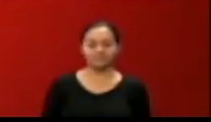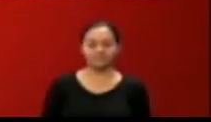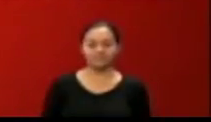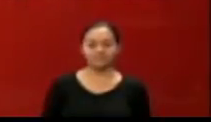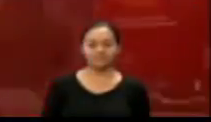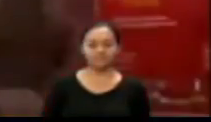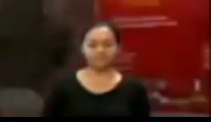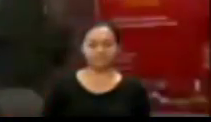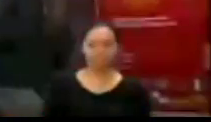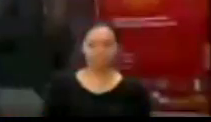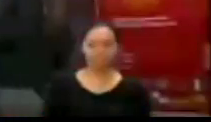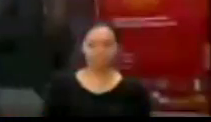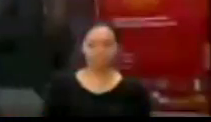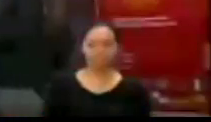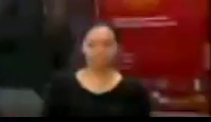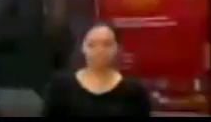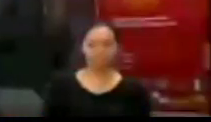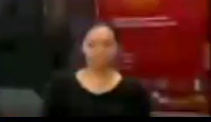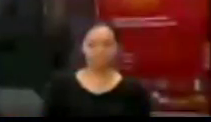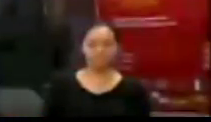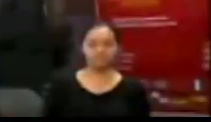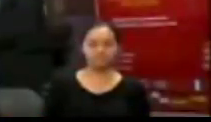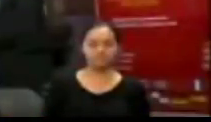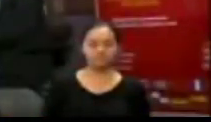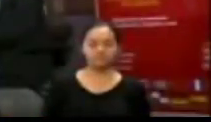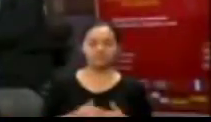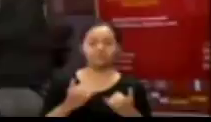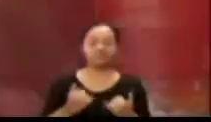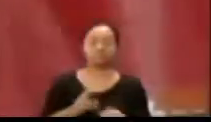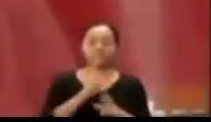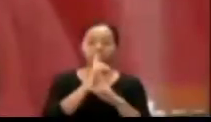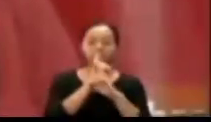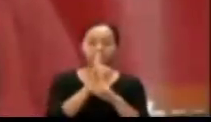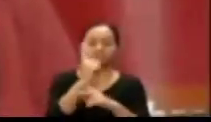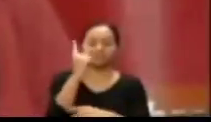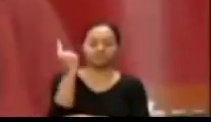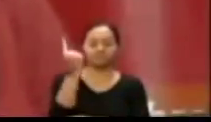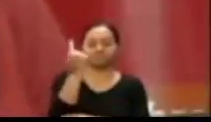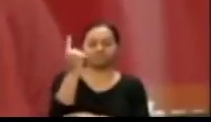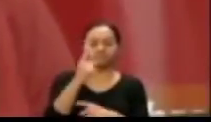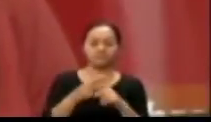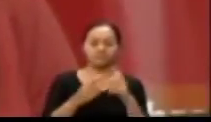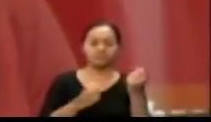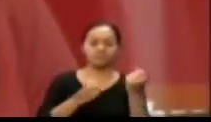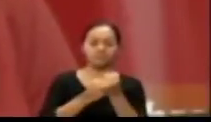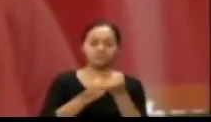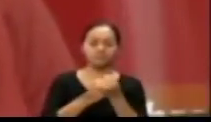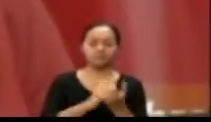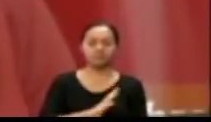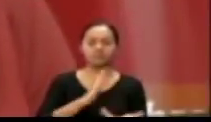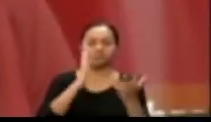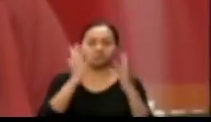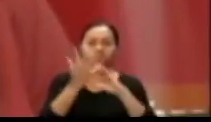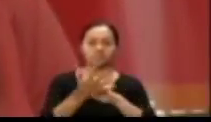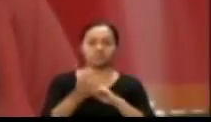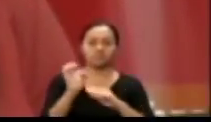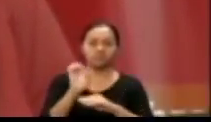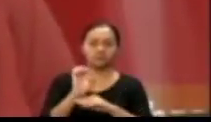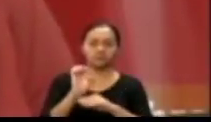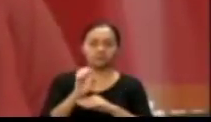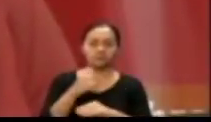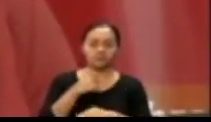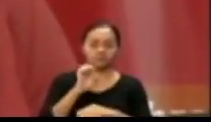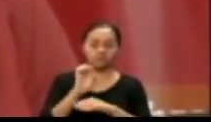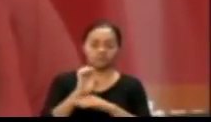www.elapecuador.com. La respuesta ha sido una sola: el apoyo a esta transformación que vive el país, a